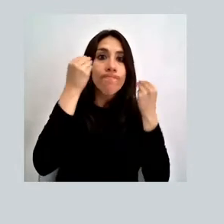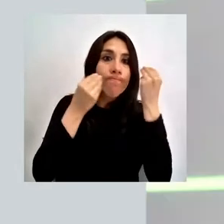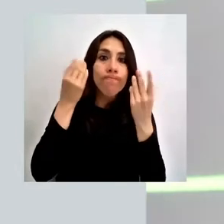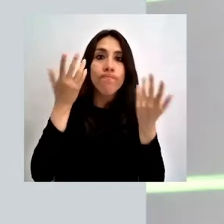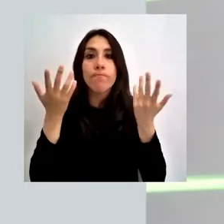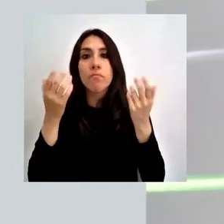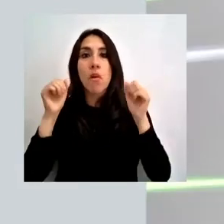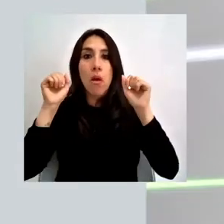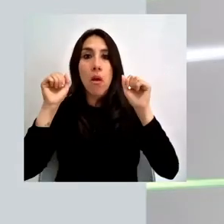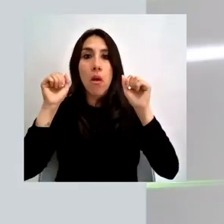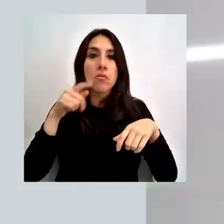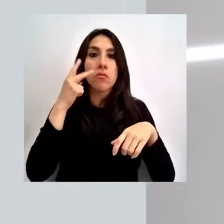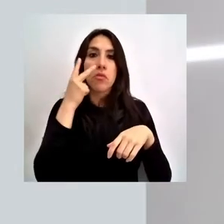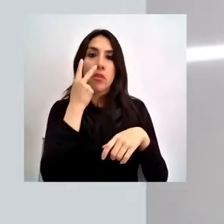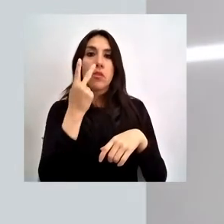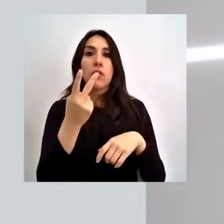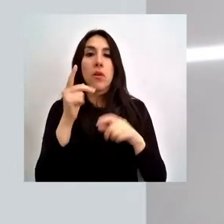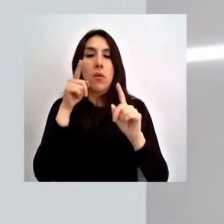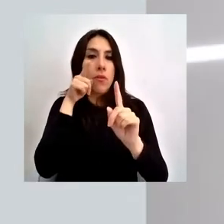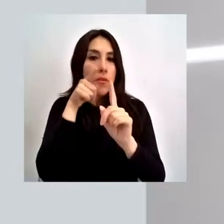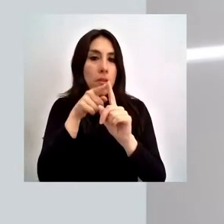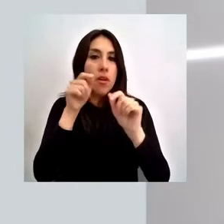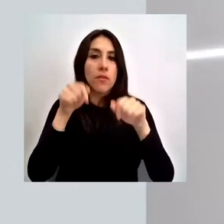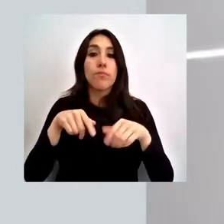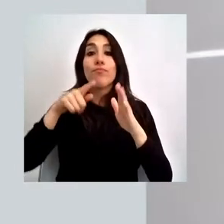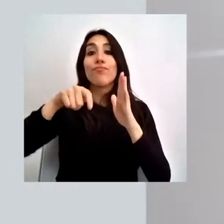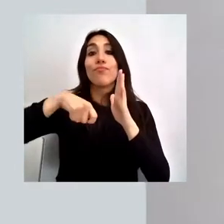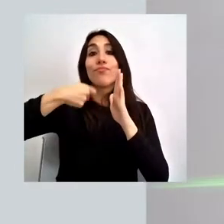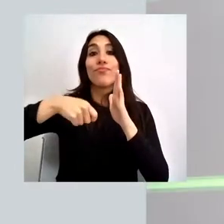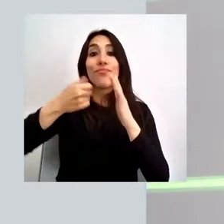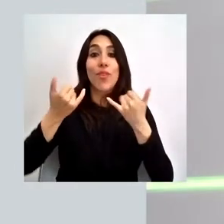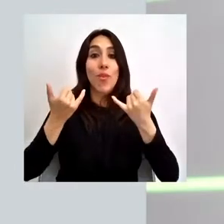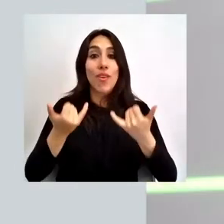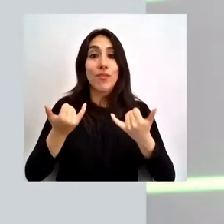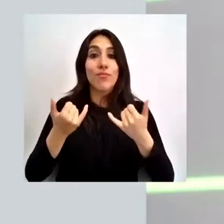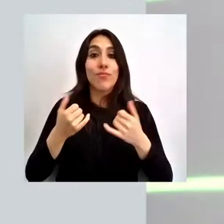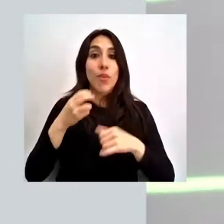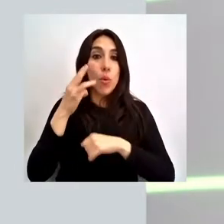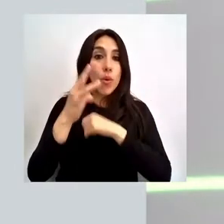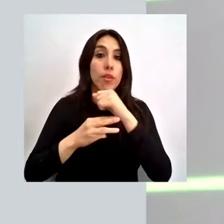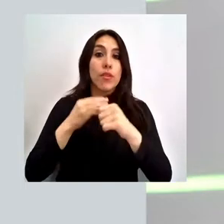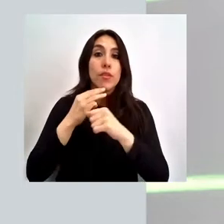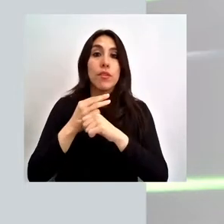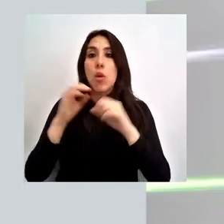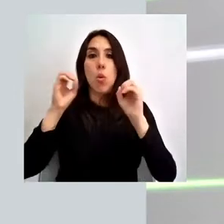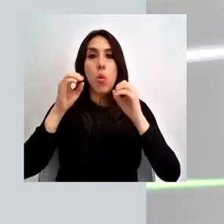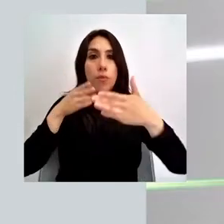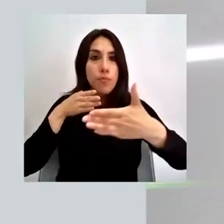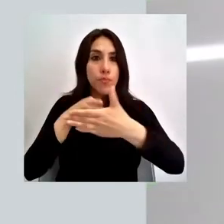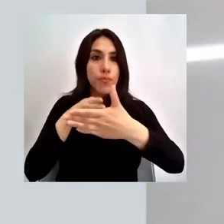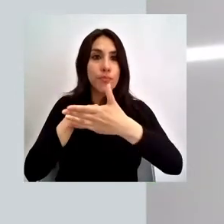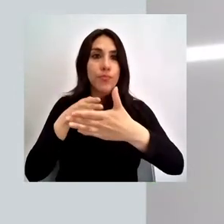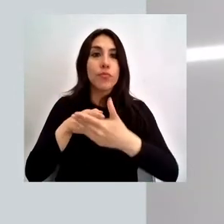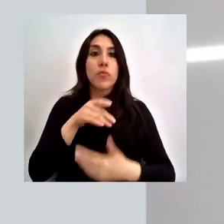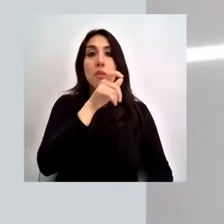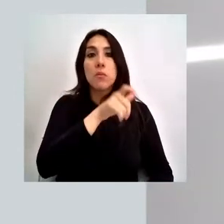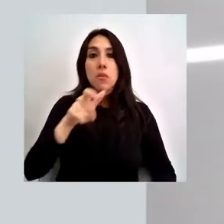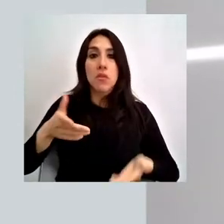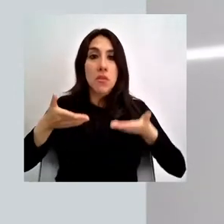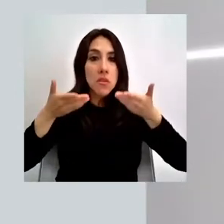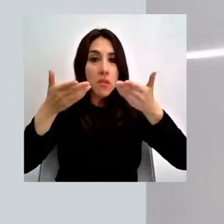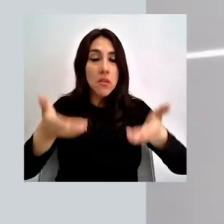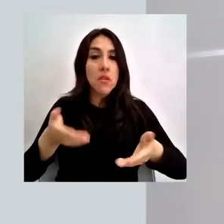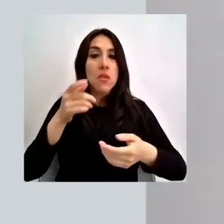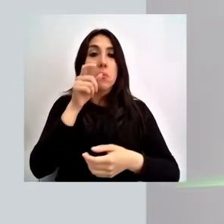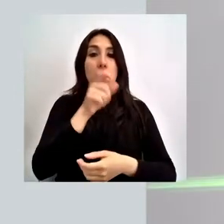project el cual es un mundo sin barreras para las personas con discapacidad para quienes no me pueden ver